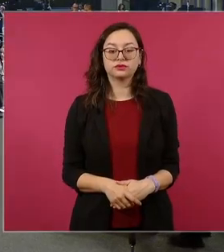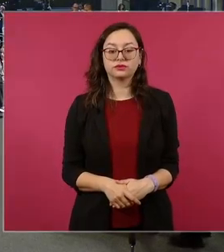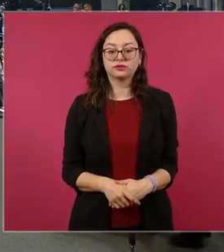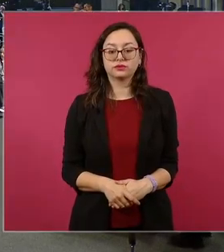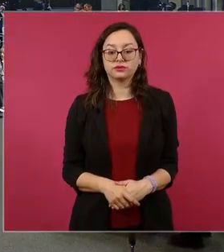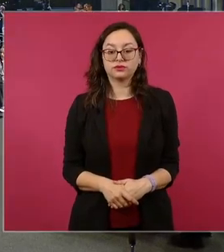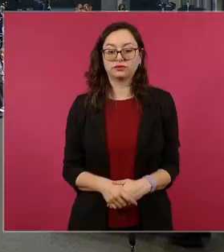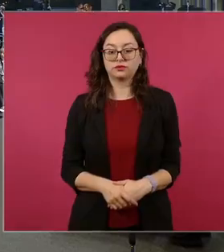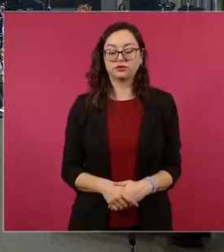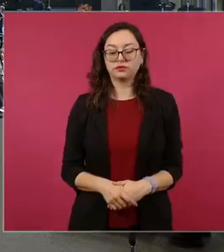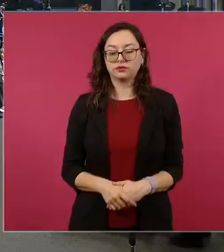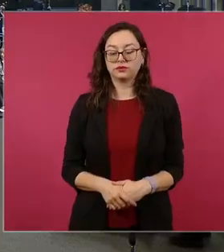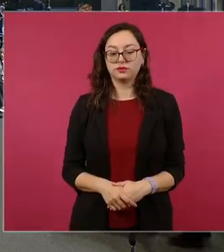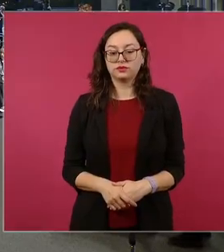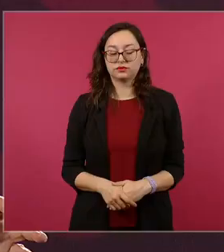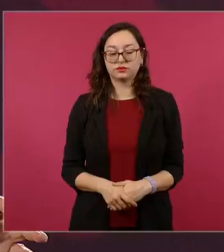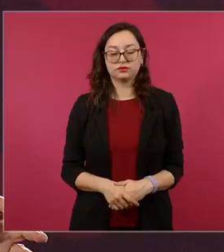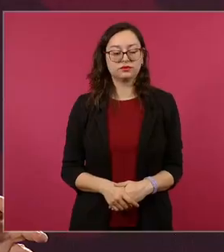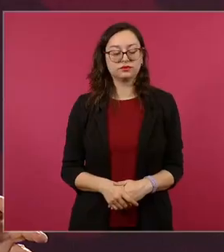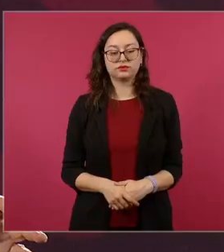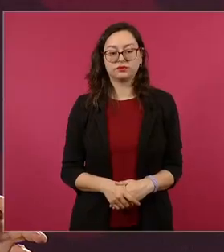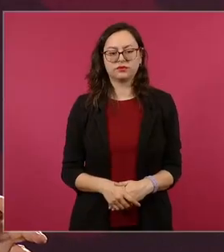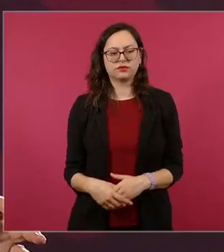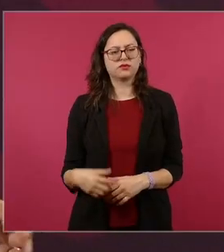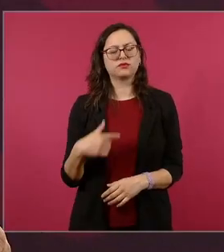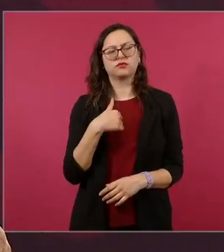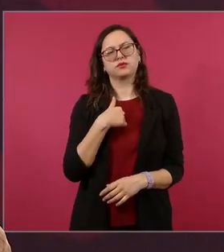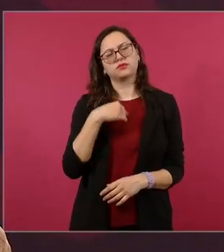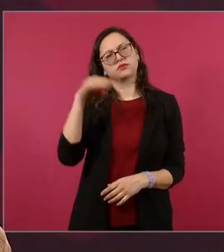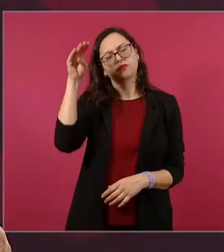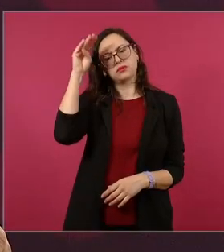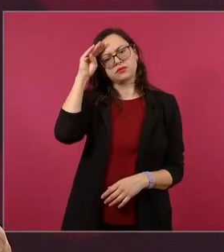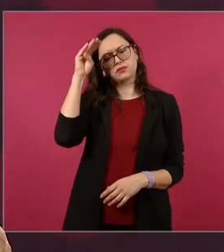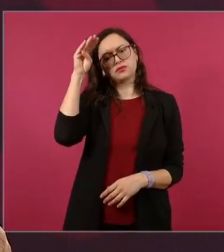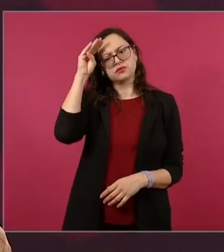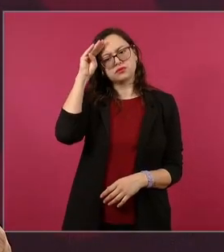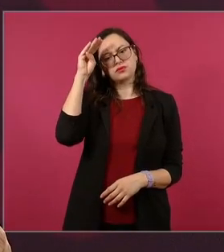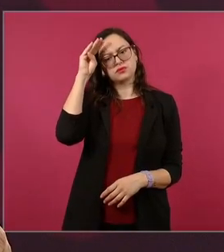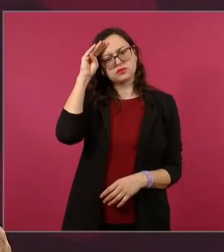No, no, tengo pensado